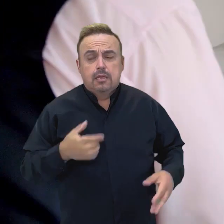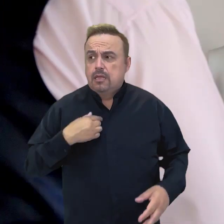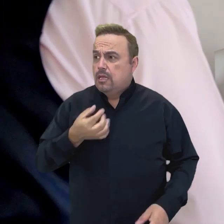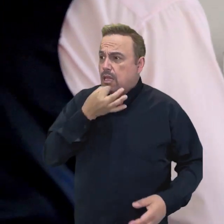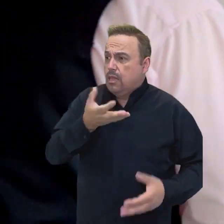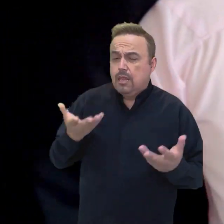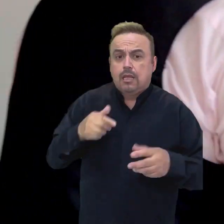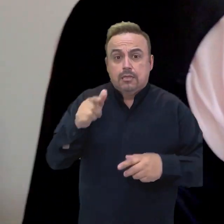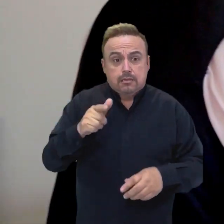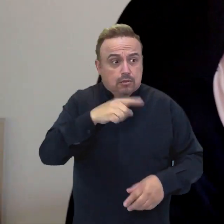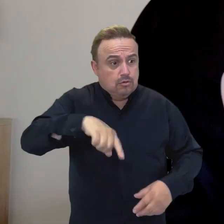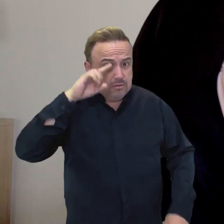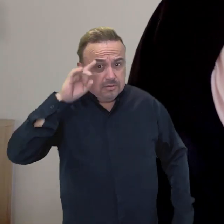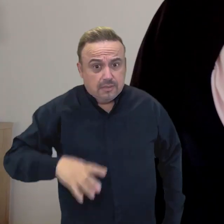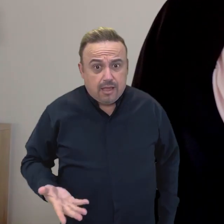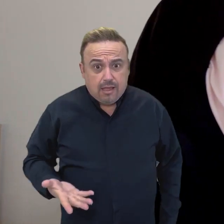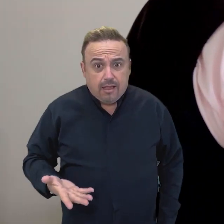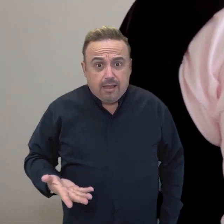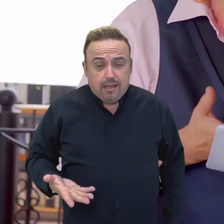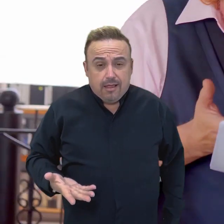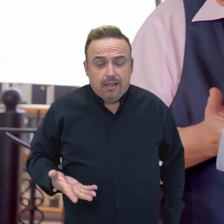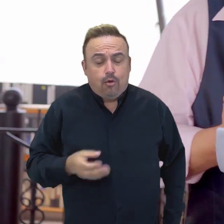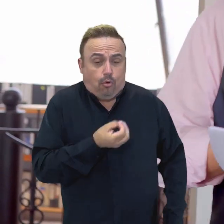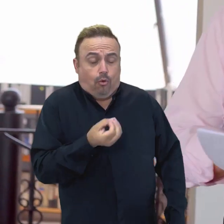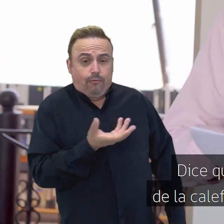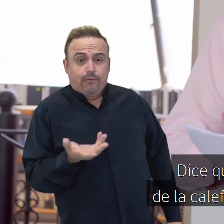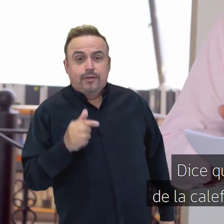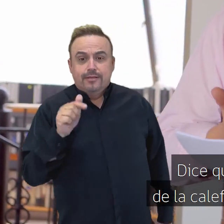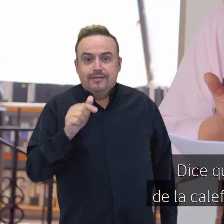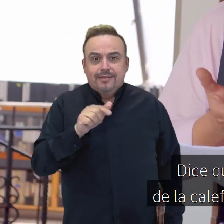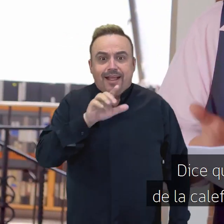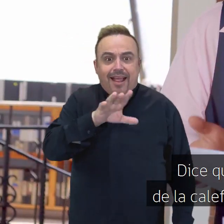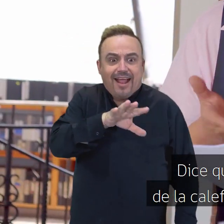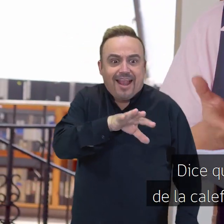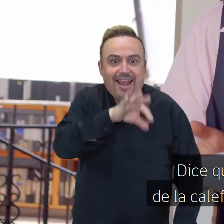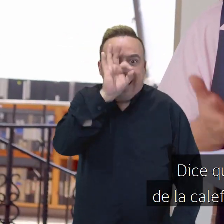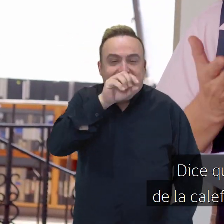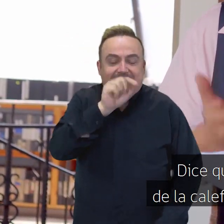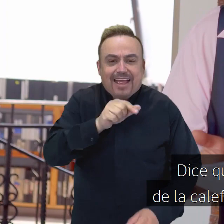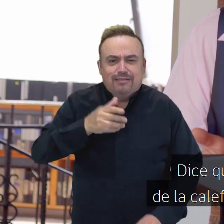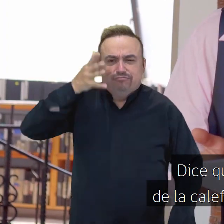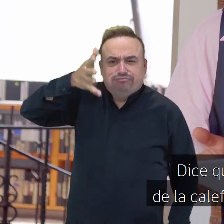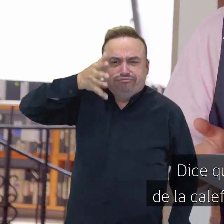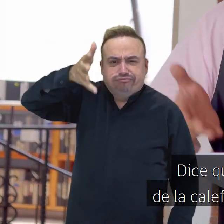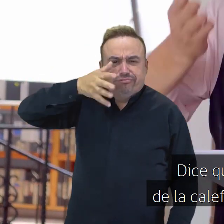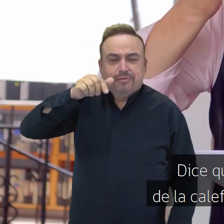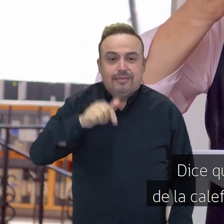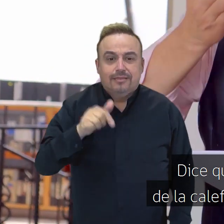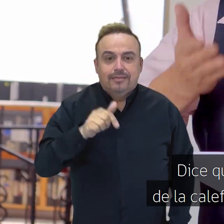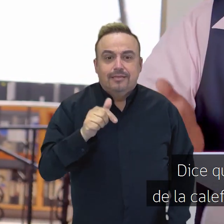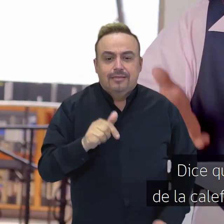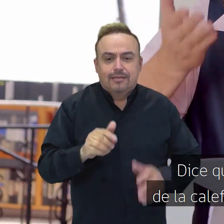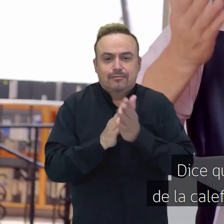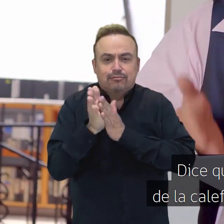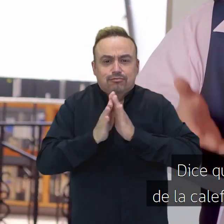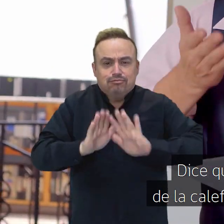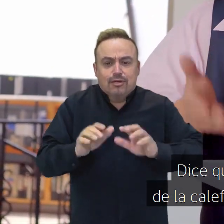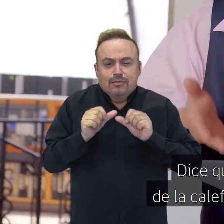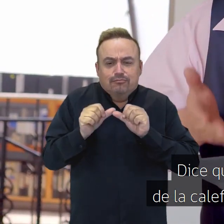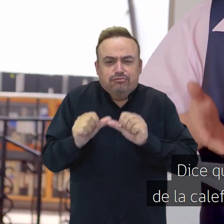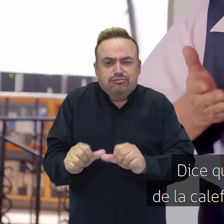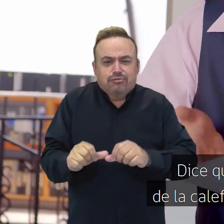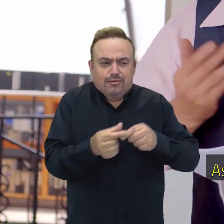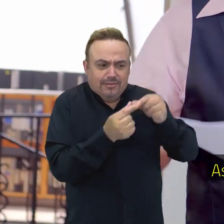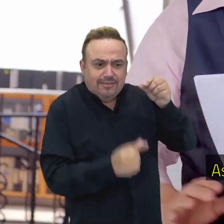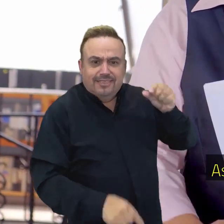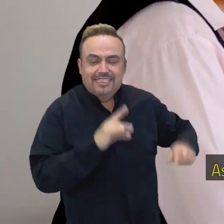¿Qué dije ahí? Supongo que usted lo sabe. ¿Qué? Obvio. Dice que usted fue elegido para dar una charla de la calefacción sustentable a lo